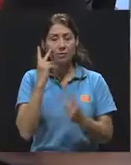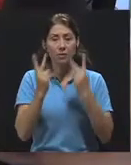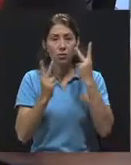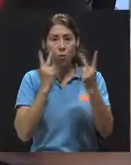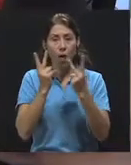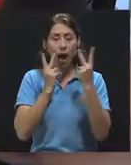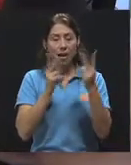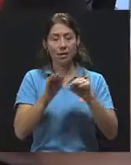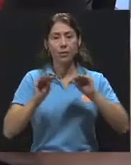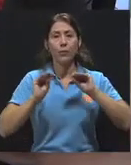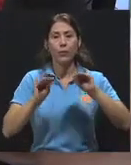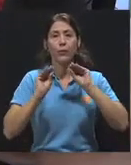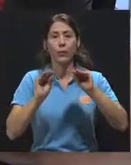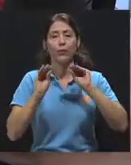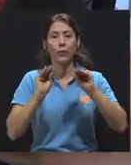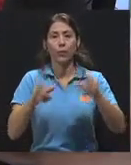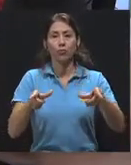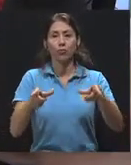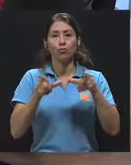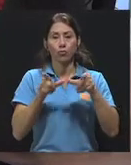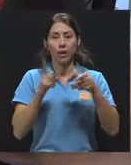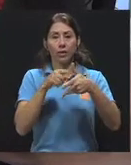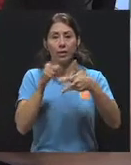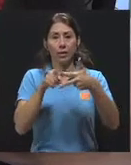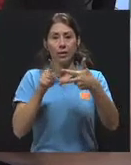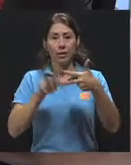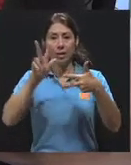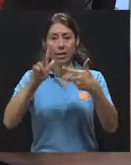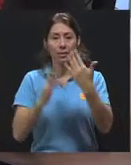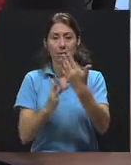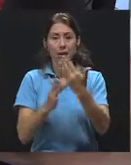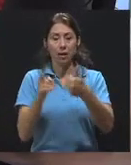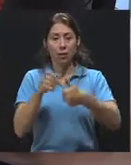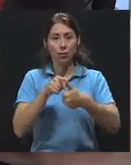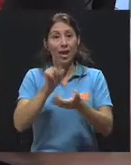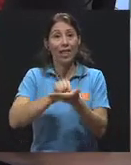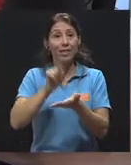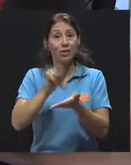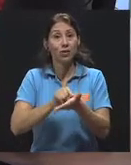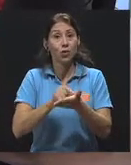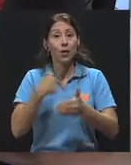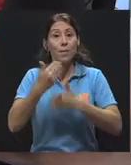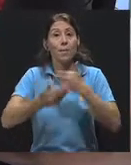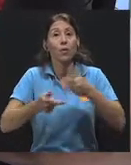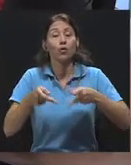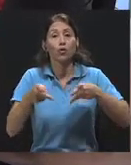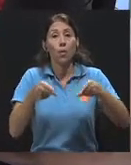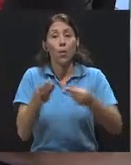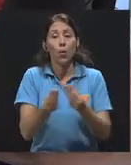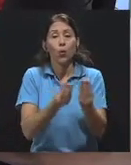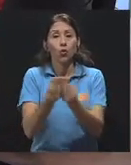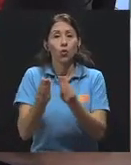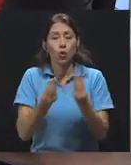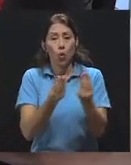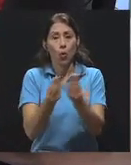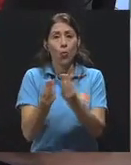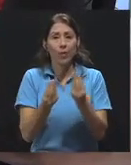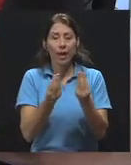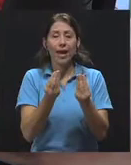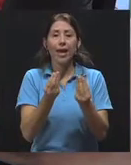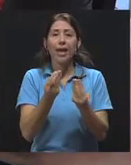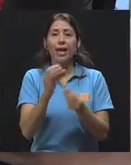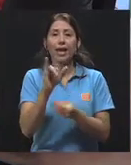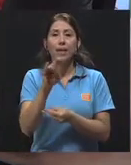Visuales, imparte tres técnicos: edición y postproducción de imagen y sonido. Estos